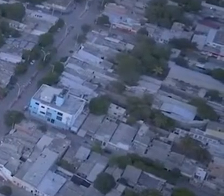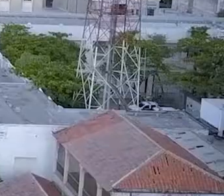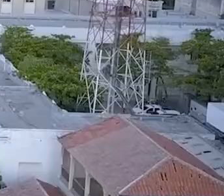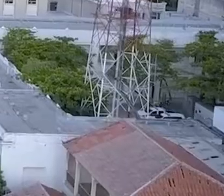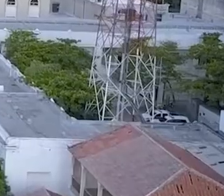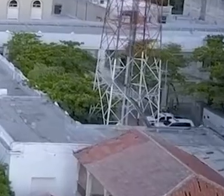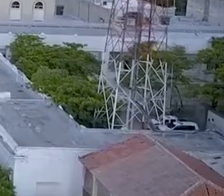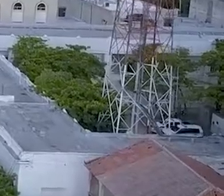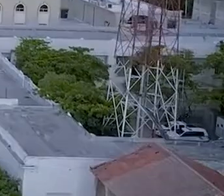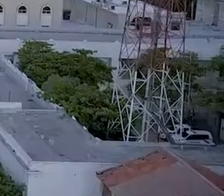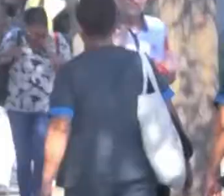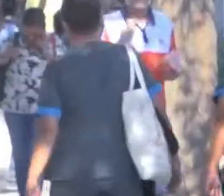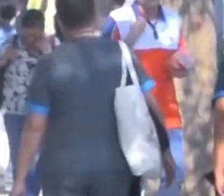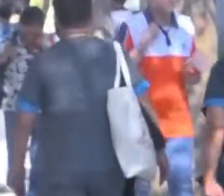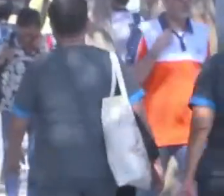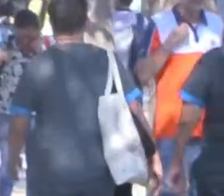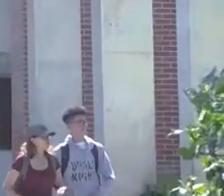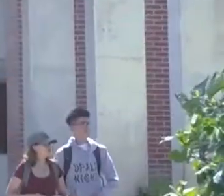Música